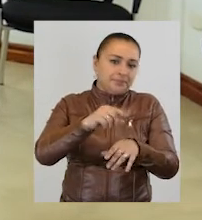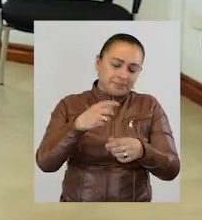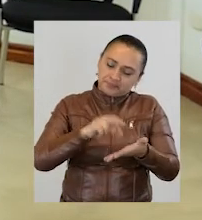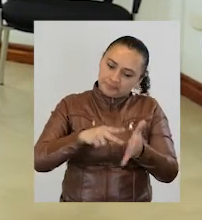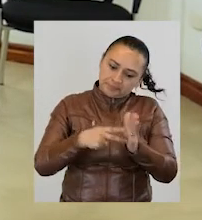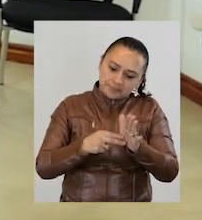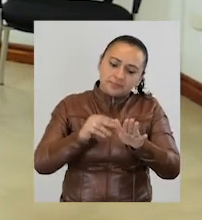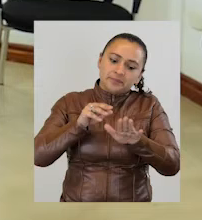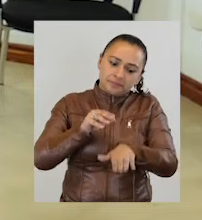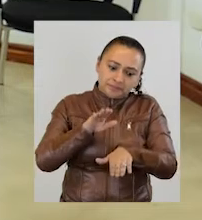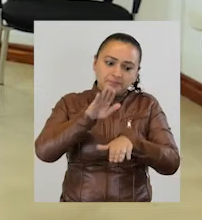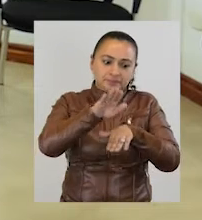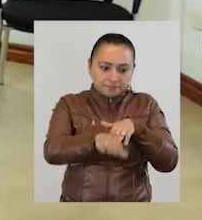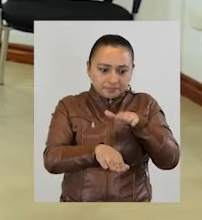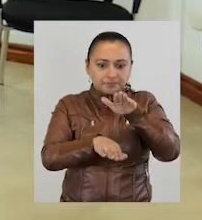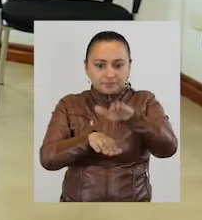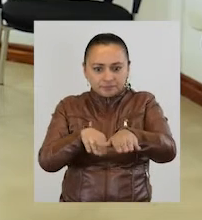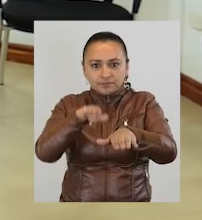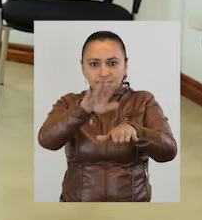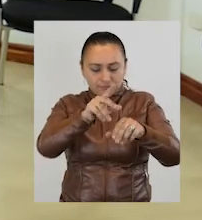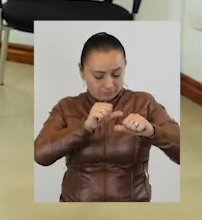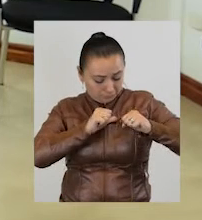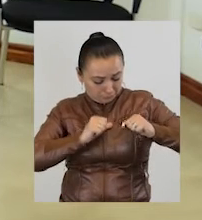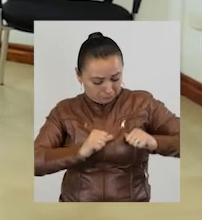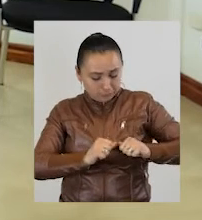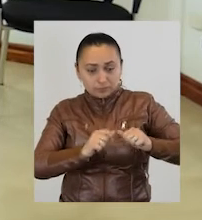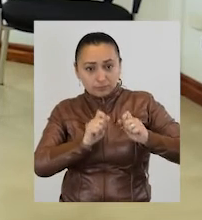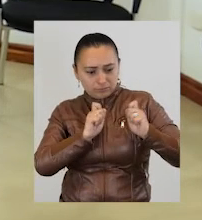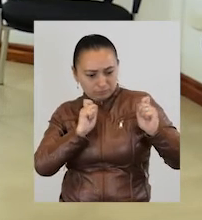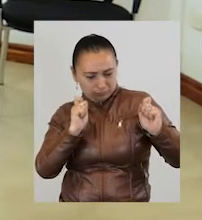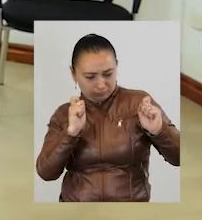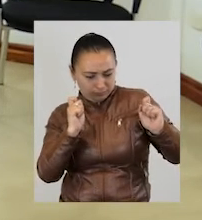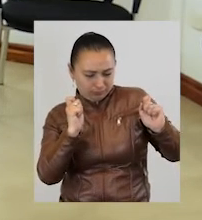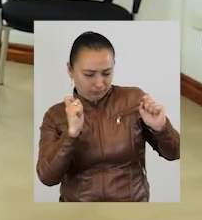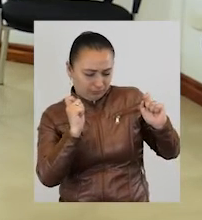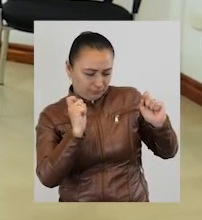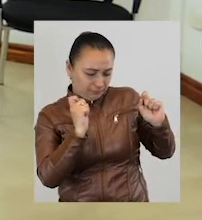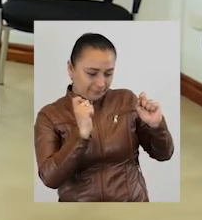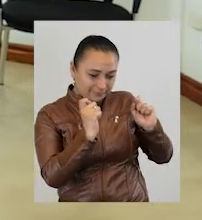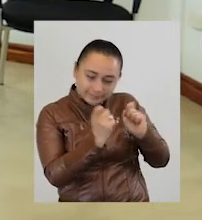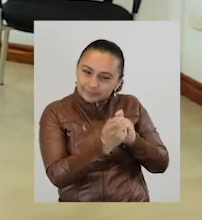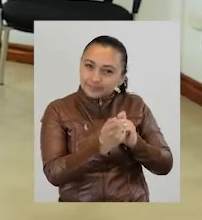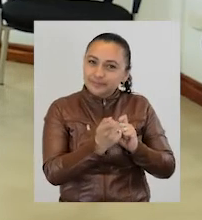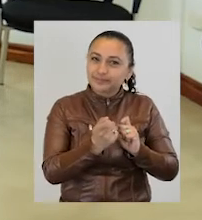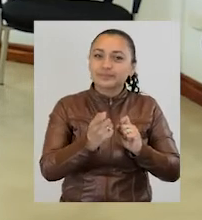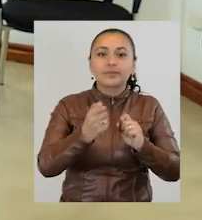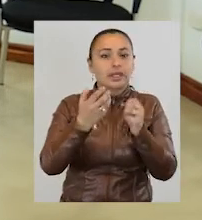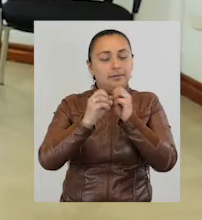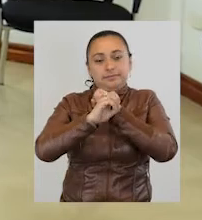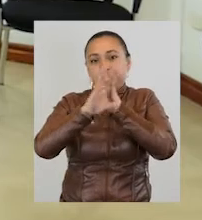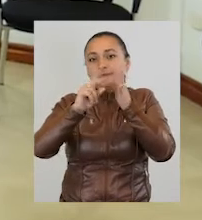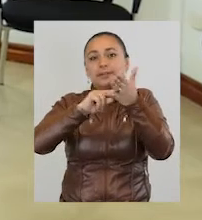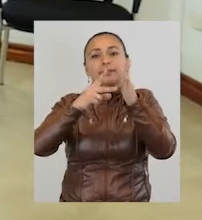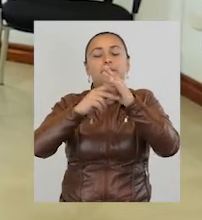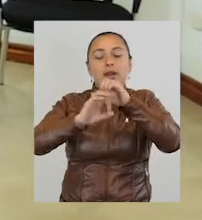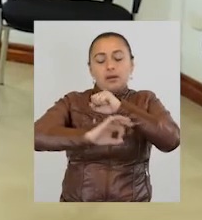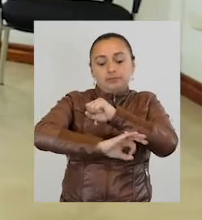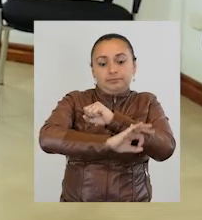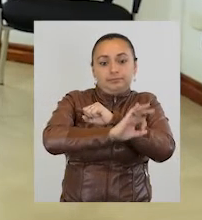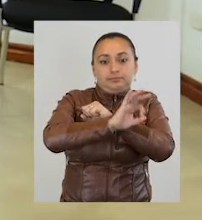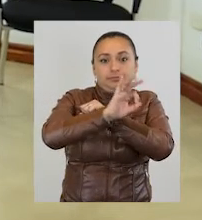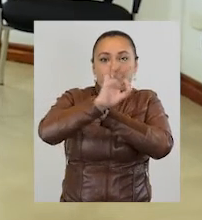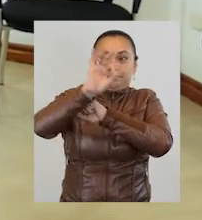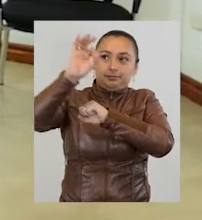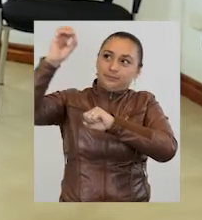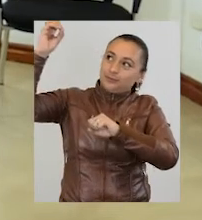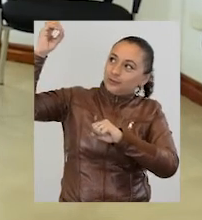terminado. Estamos en camino, aunque la transfiguración ilumine brevemente el